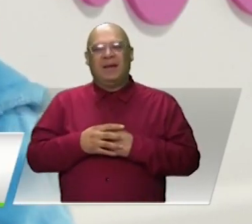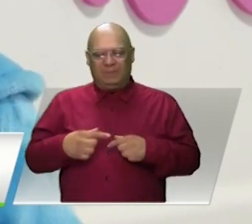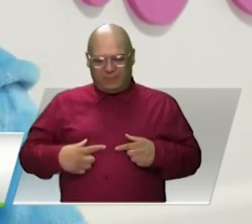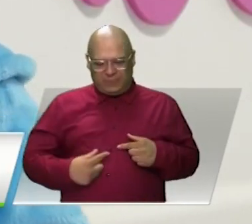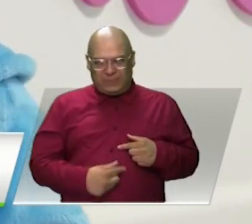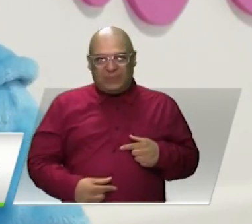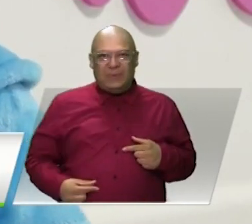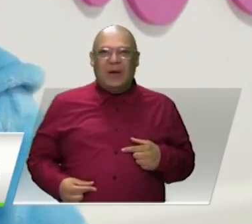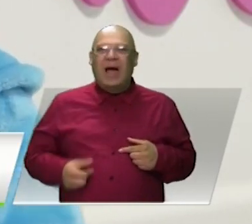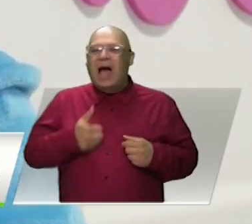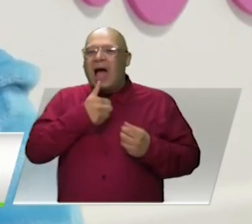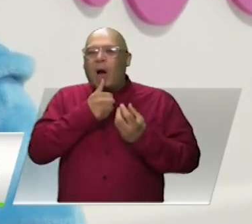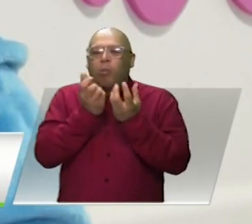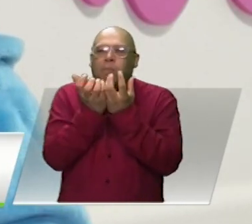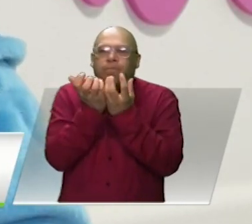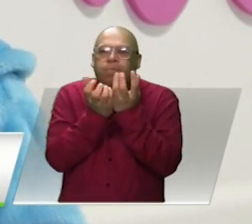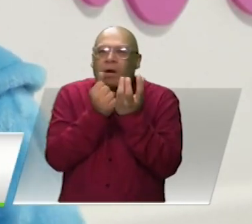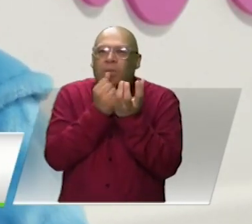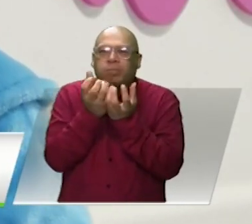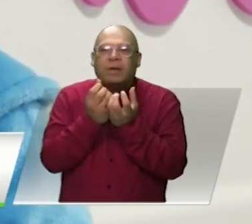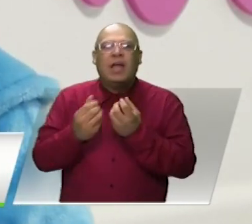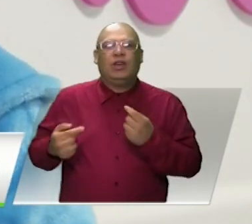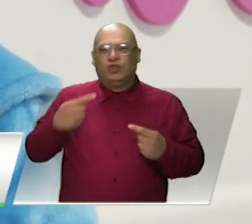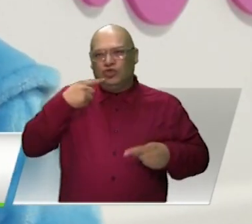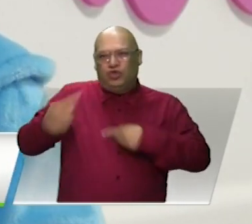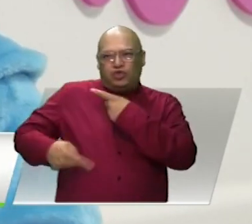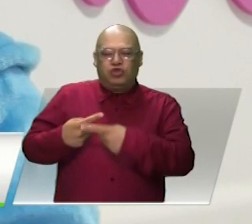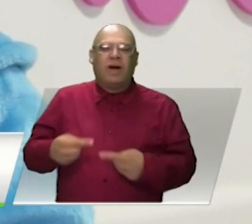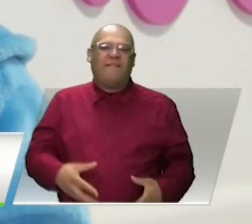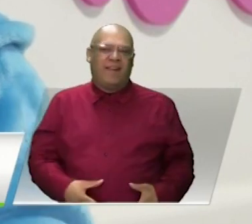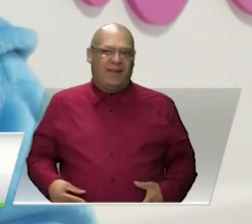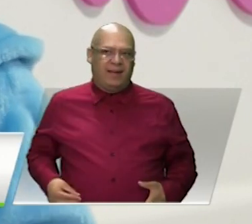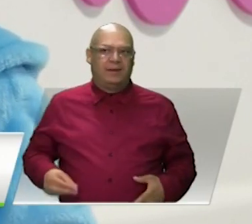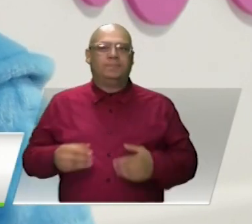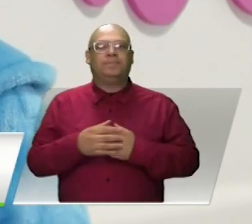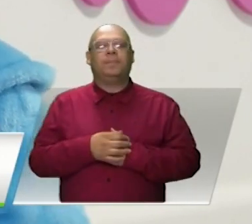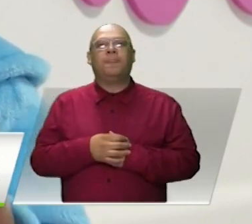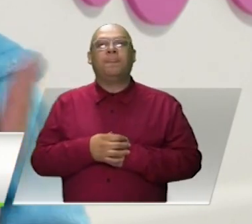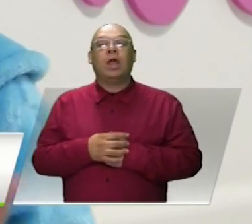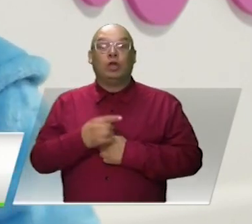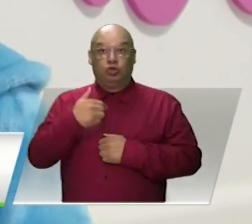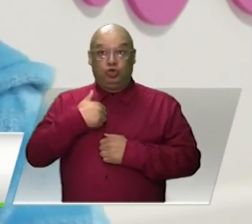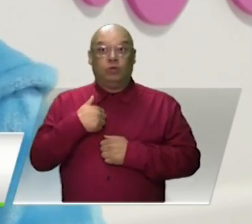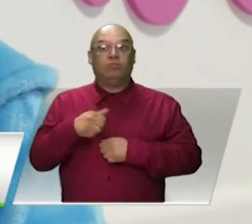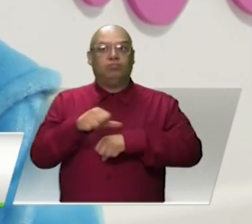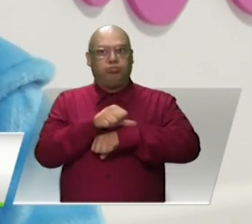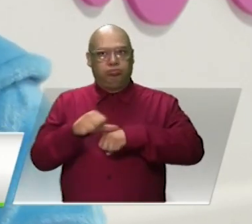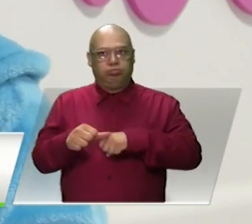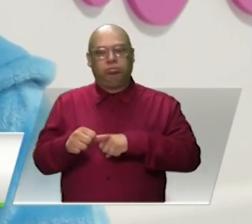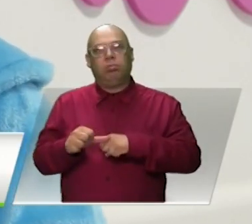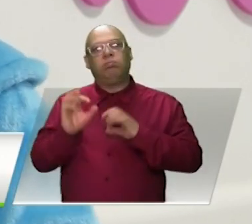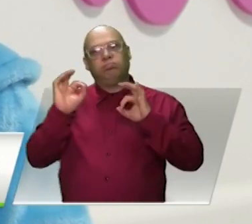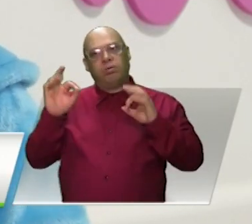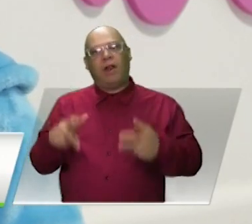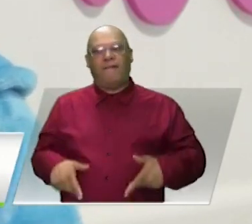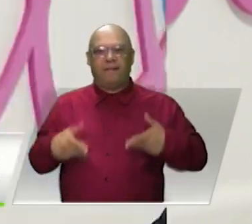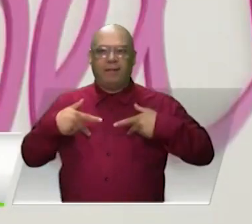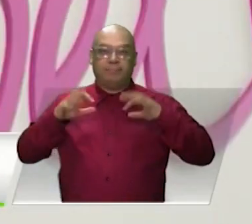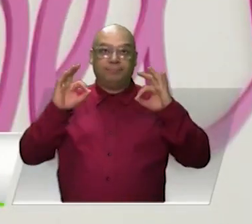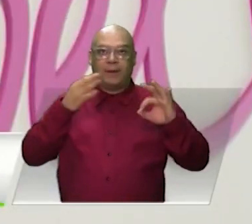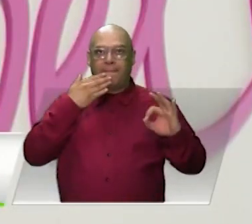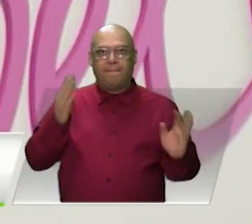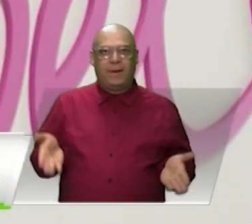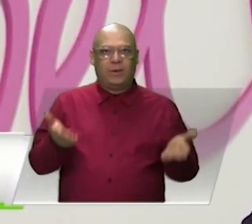agua en los testículos y riñones vejiga Esas son las cirugías que podrían mejorarle la calidad de vida a los niños